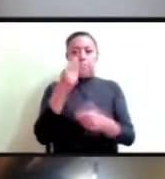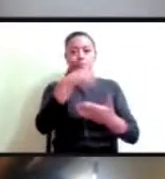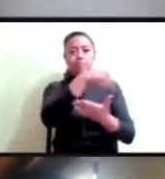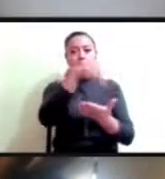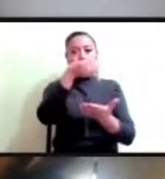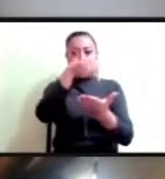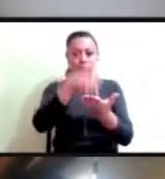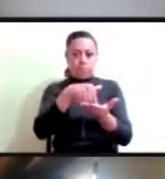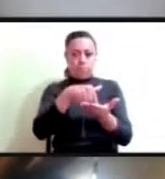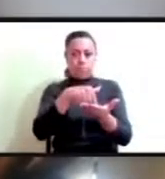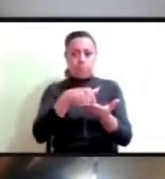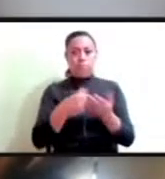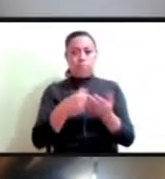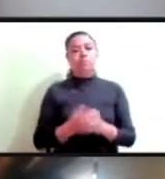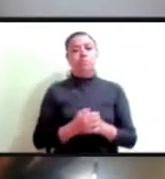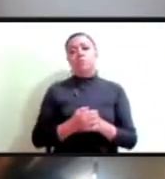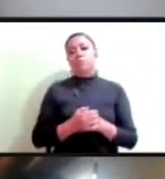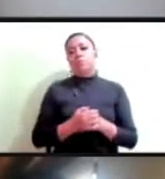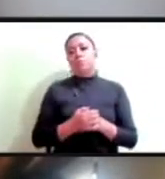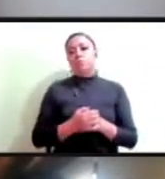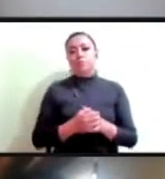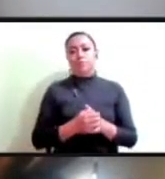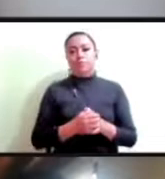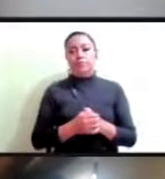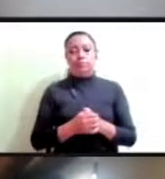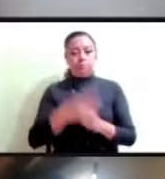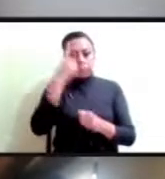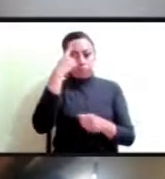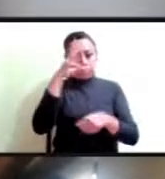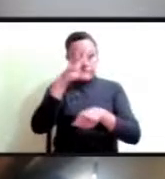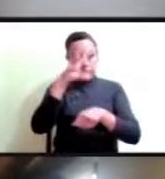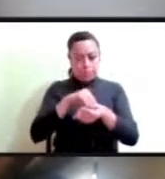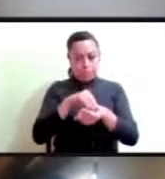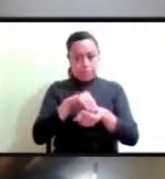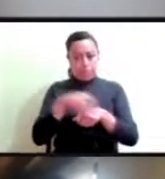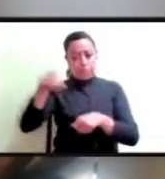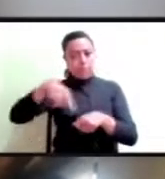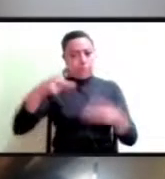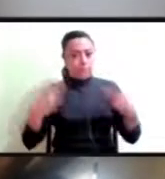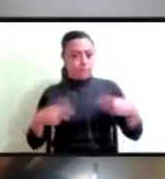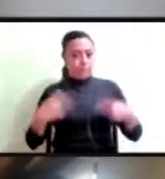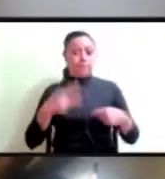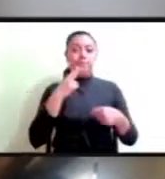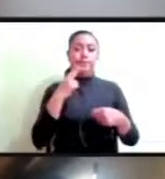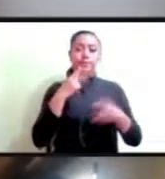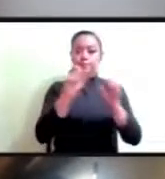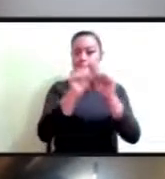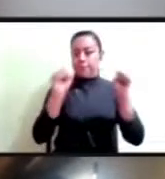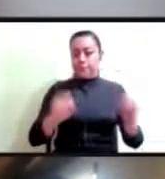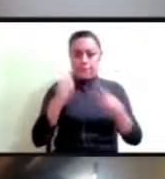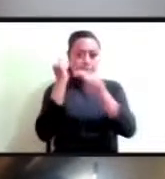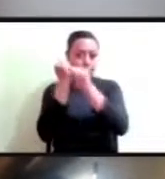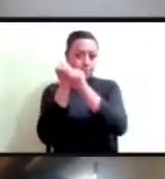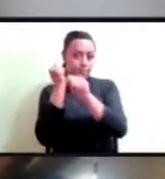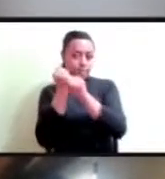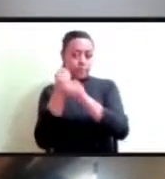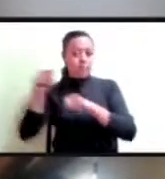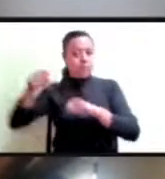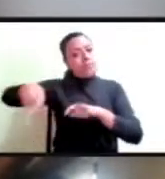físicos que los conforman, permitiendo con ello que los usuarios de los sistemas de transporte público cuenten con